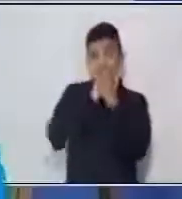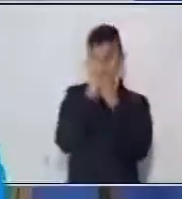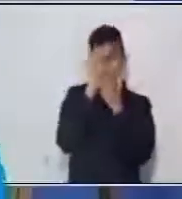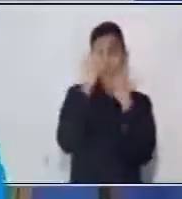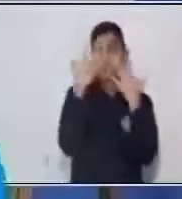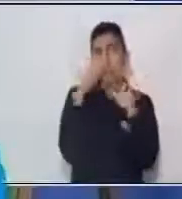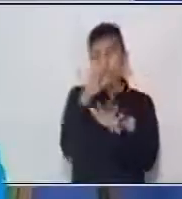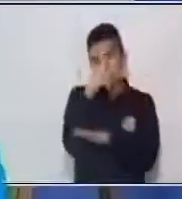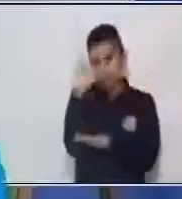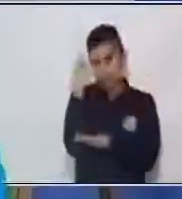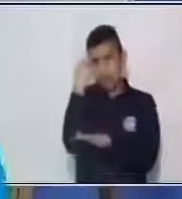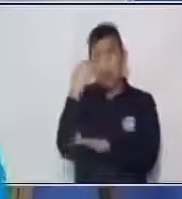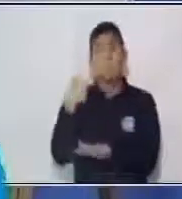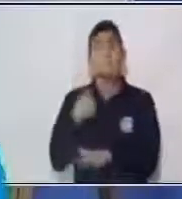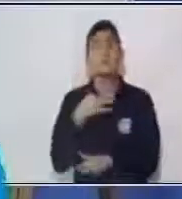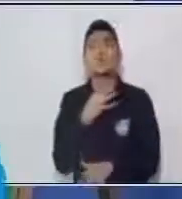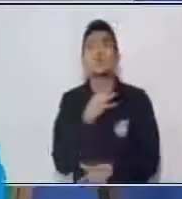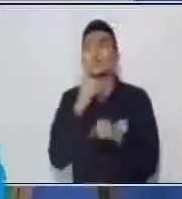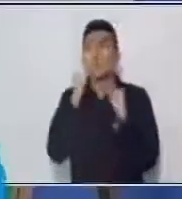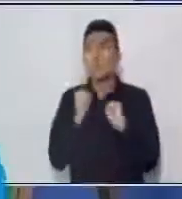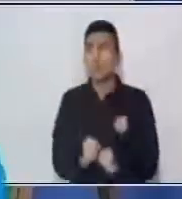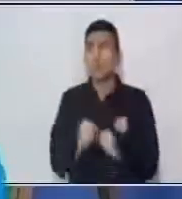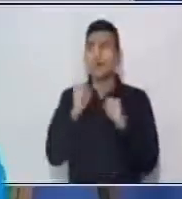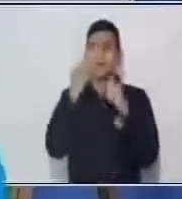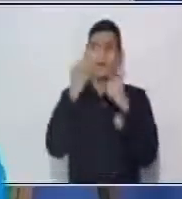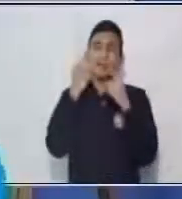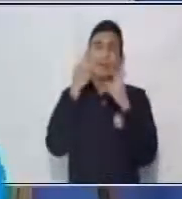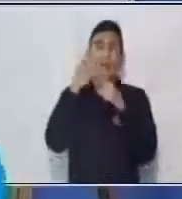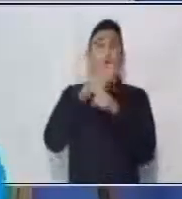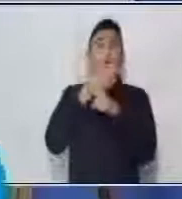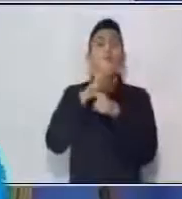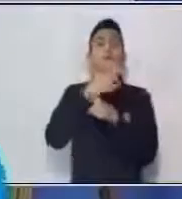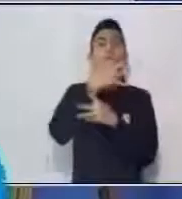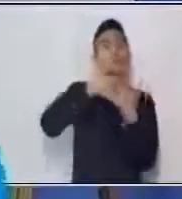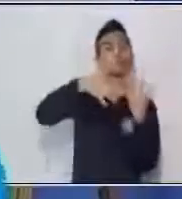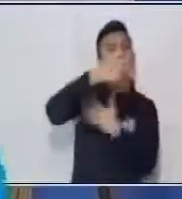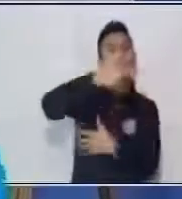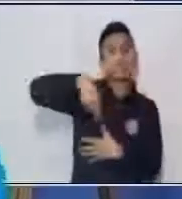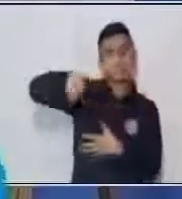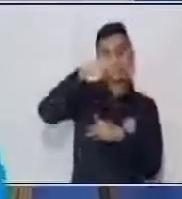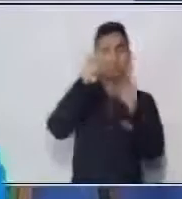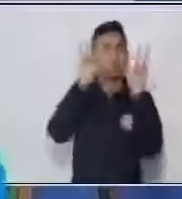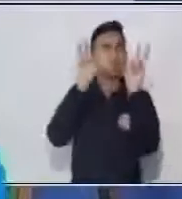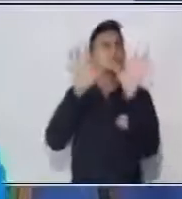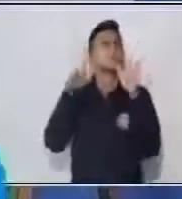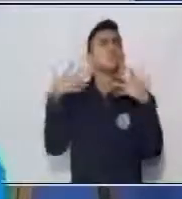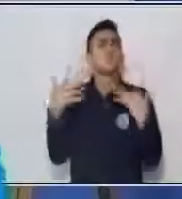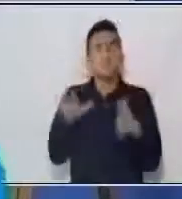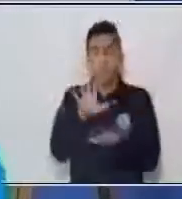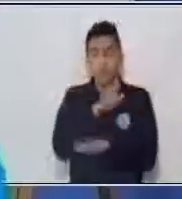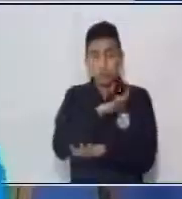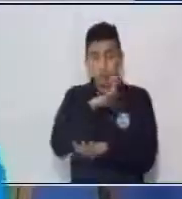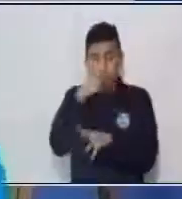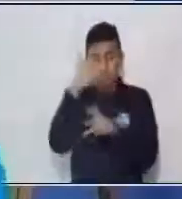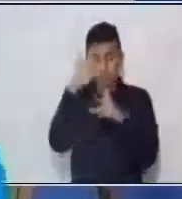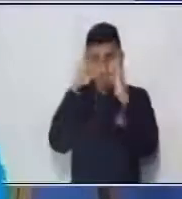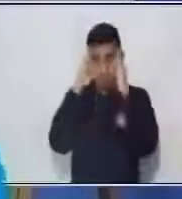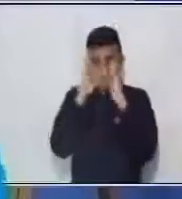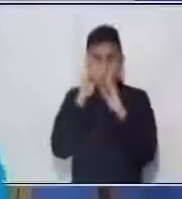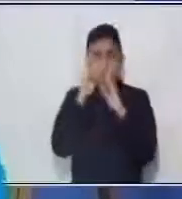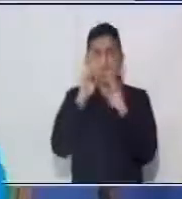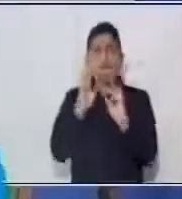trabajando. Para mí ha sido un gusto realmente el poder compartir contigo este espacio, no solo de entretenimiento, sino